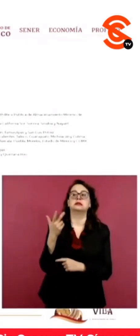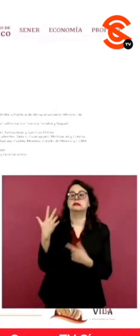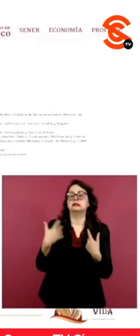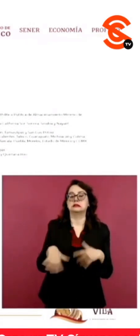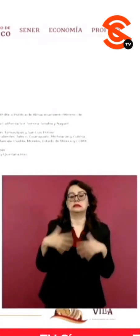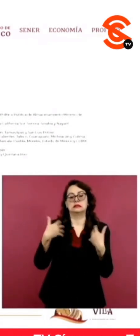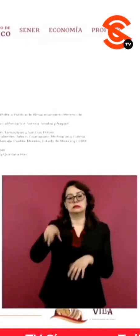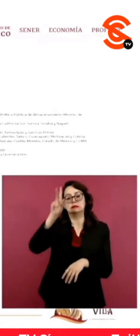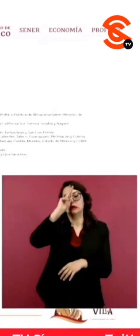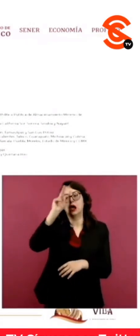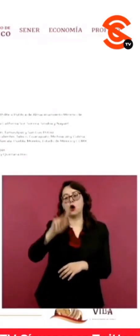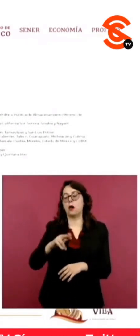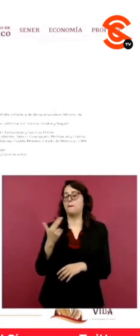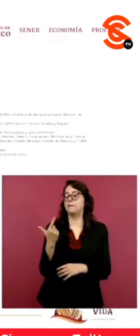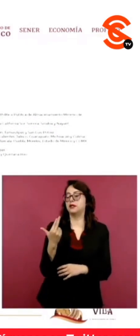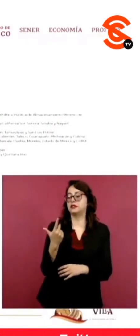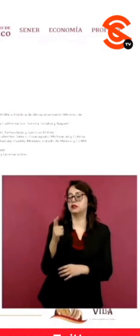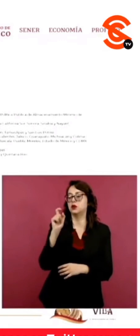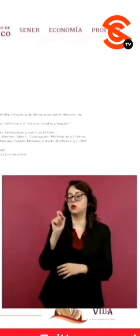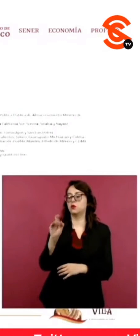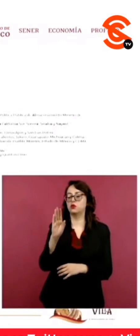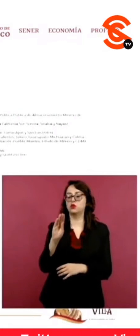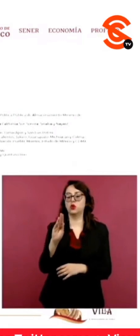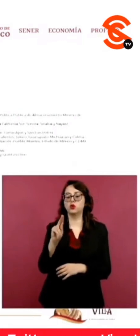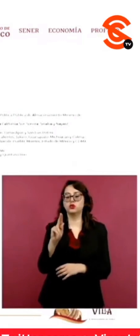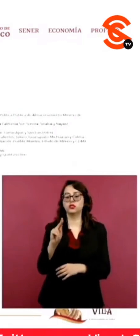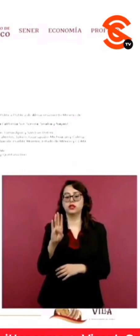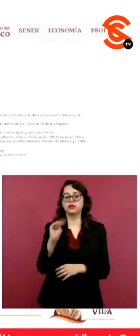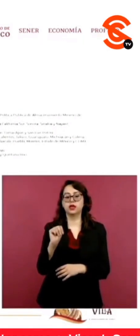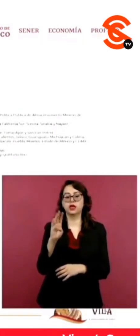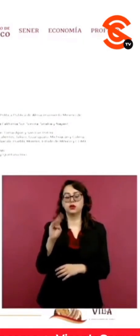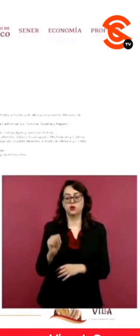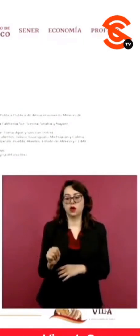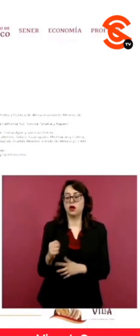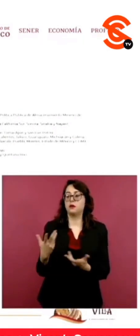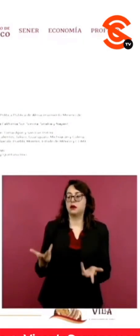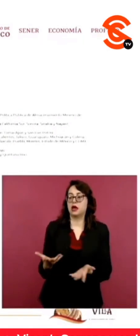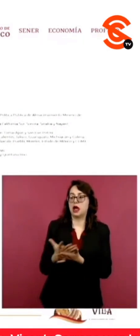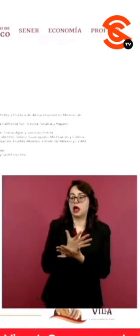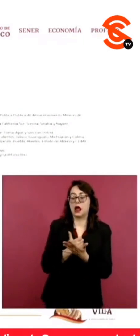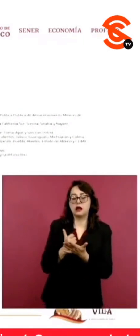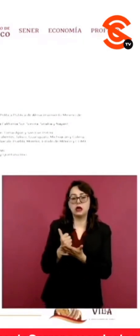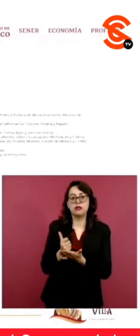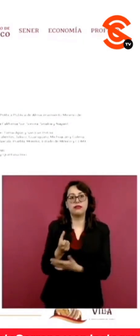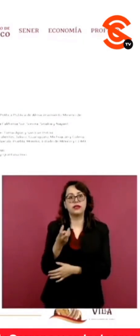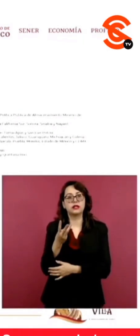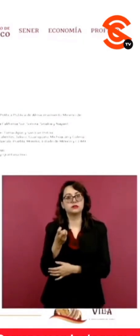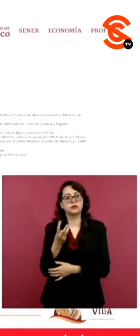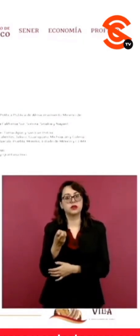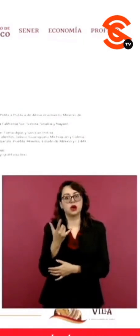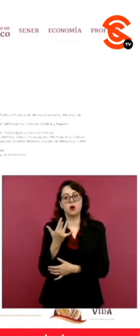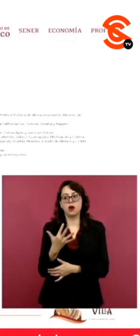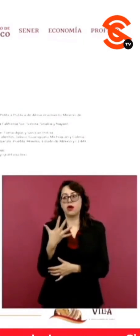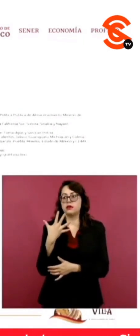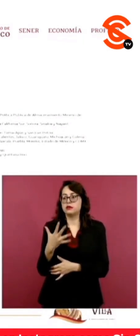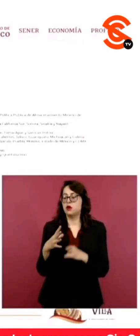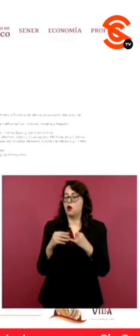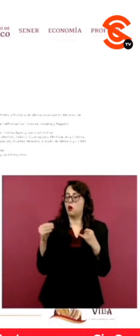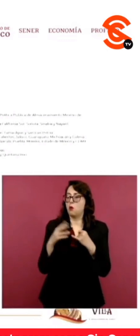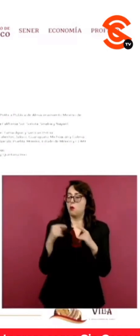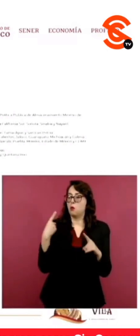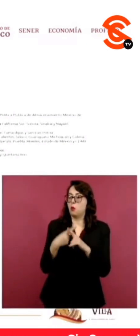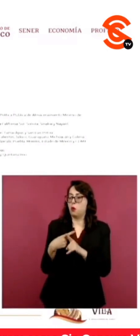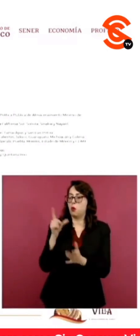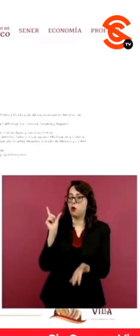alto, 25 pesos 89 centavos el litro, un margen de 3 pesos 55 centavos, también muy